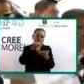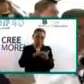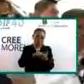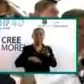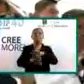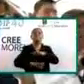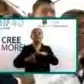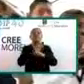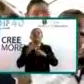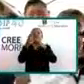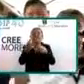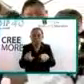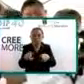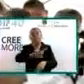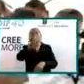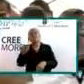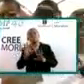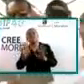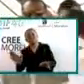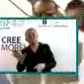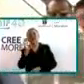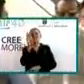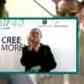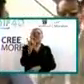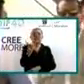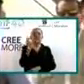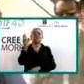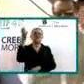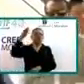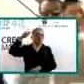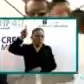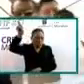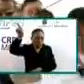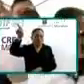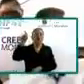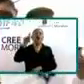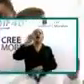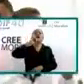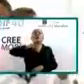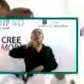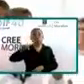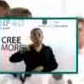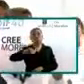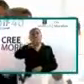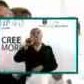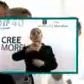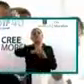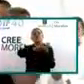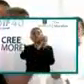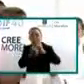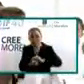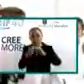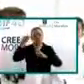Cuautla, y decidimos darle un giro al de Cuernavaca para poder hacer este gran